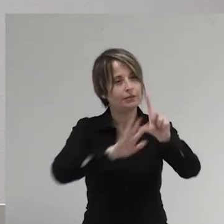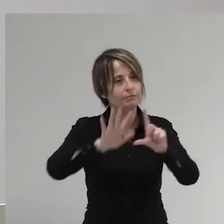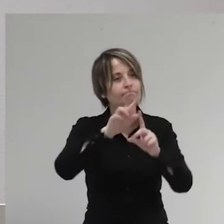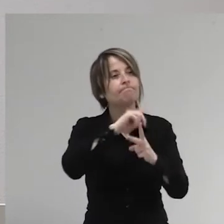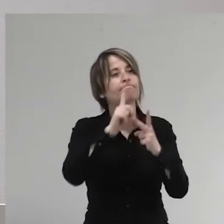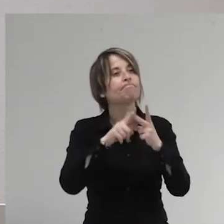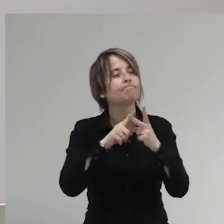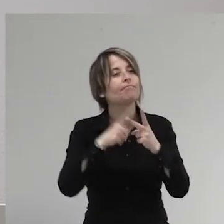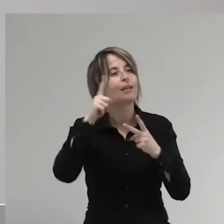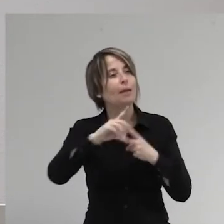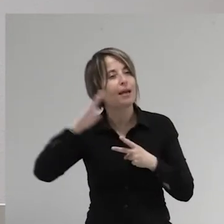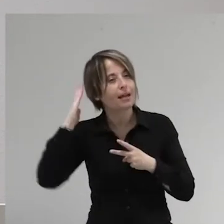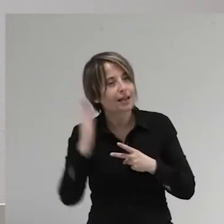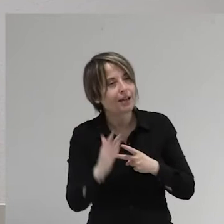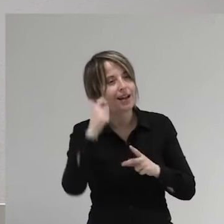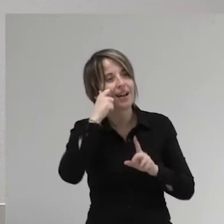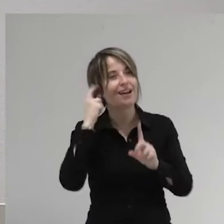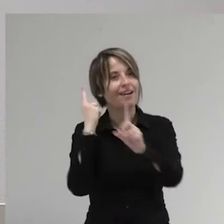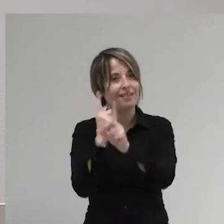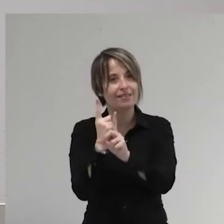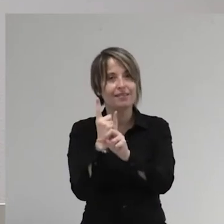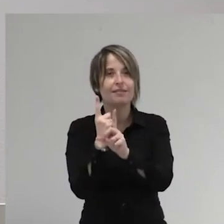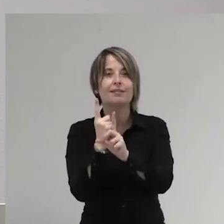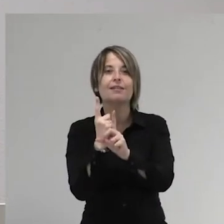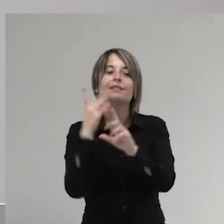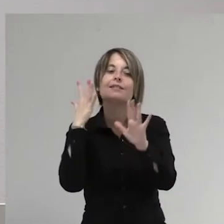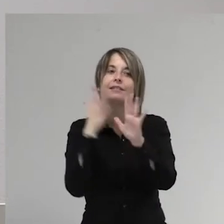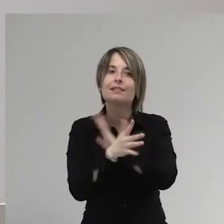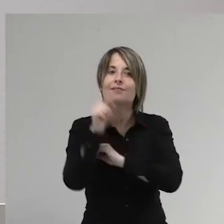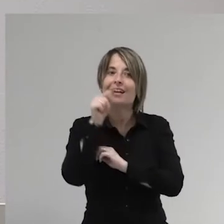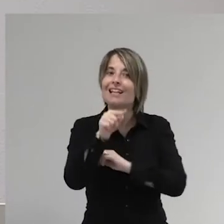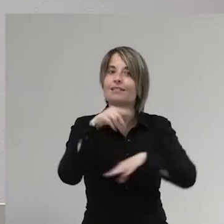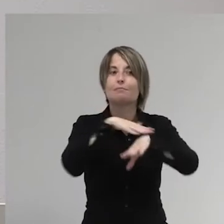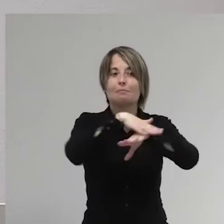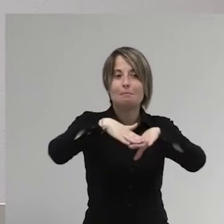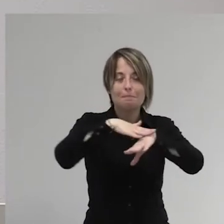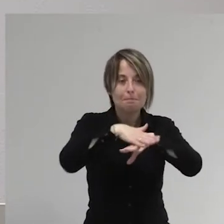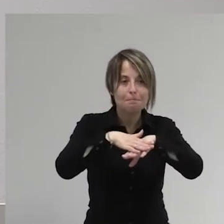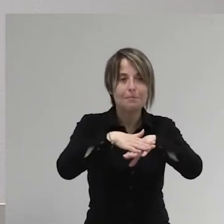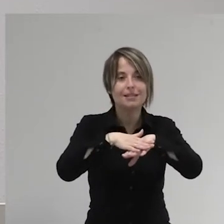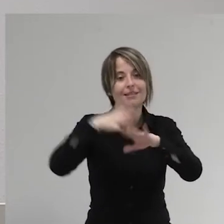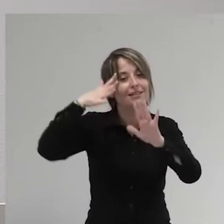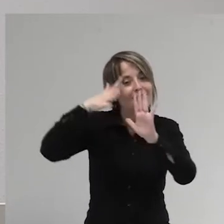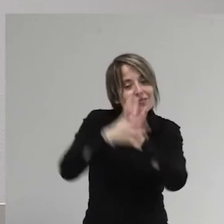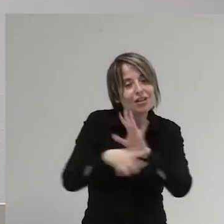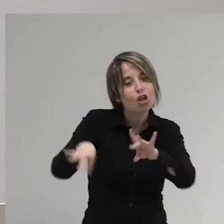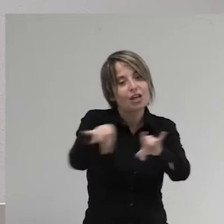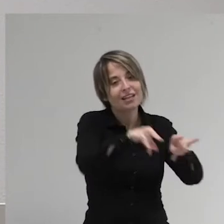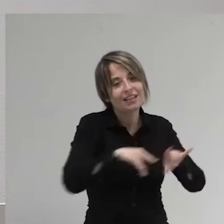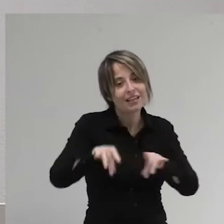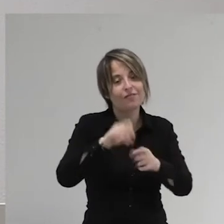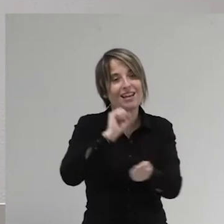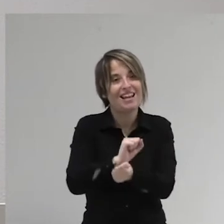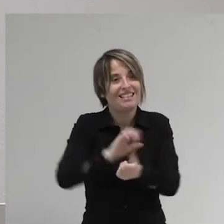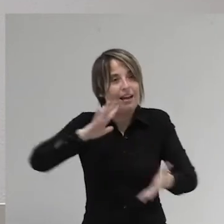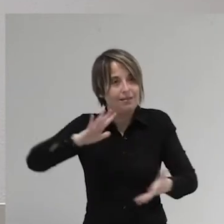La criminalización racial es, digamos, el nutriente de lo que Ruth Gilmore define como geografías carcelarias,